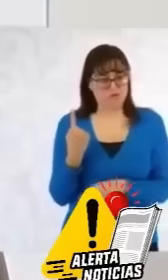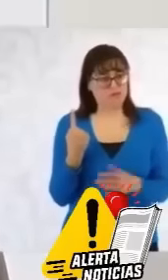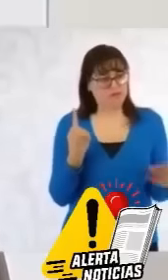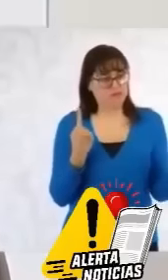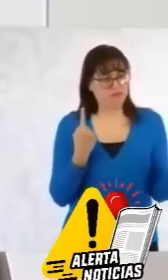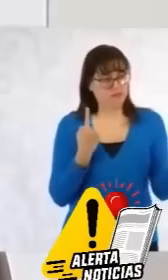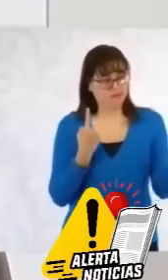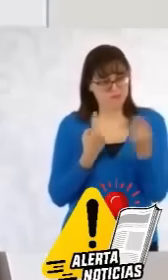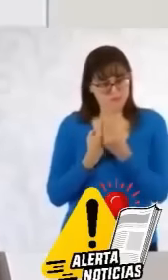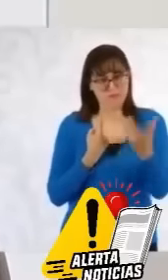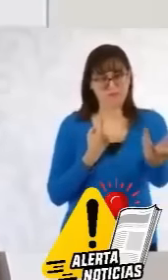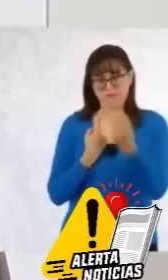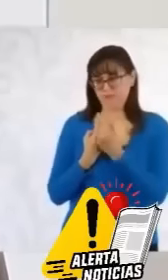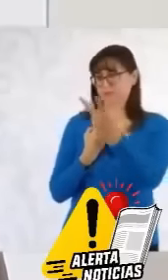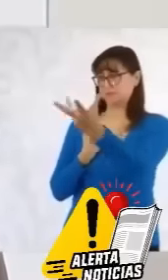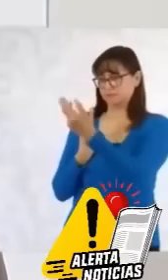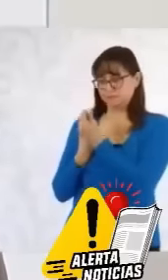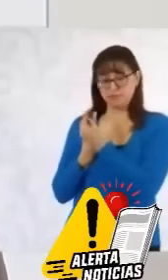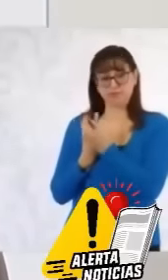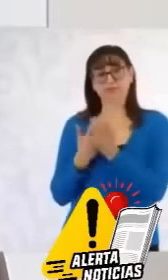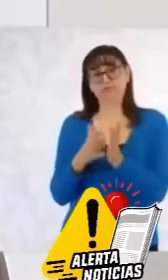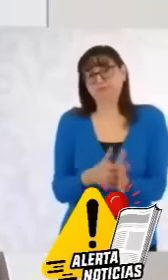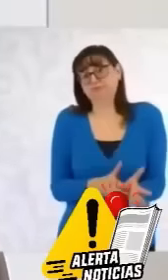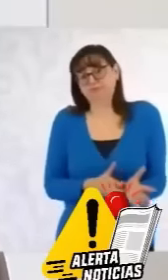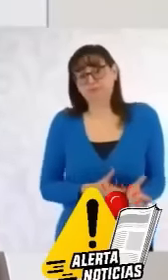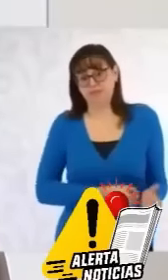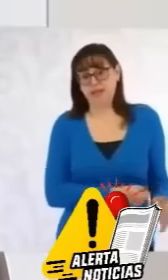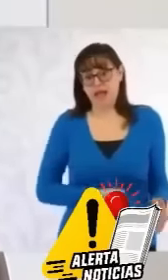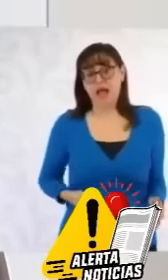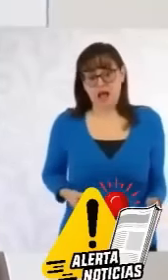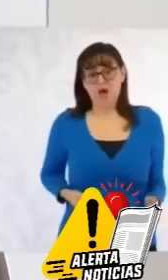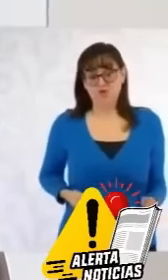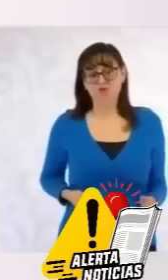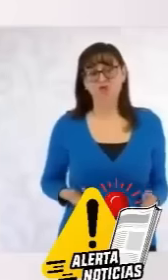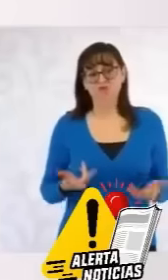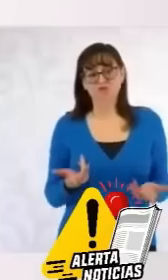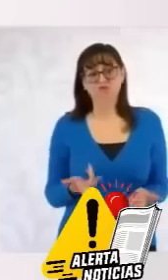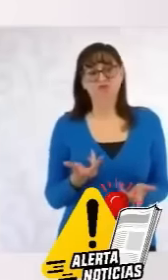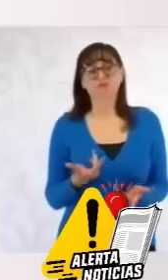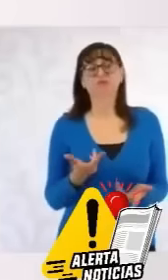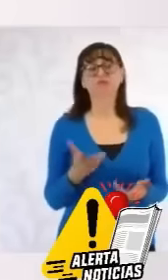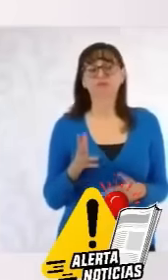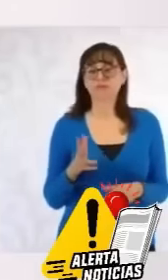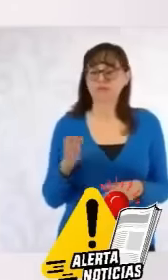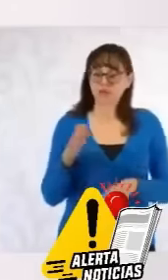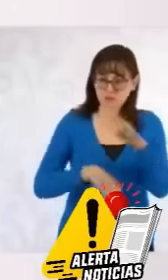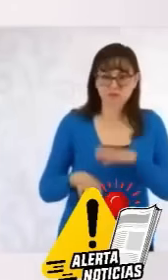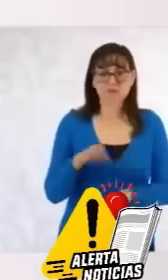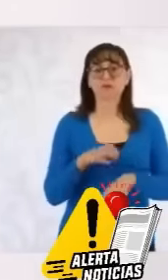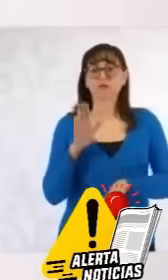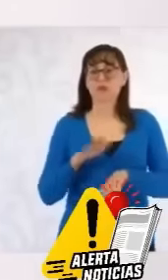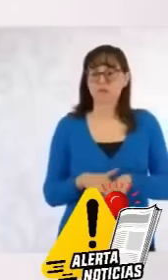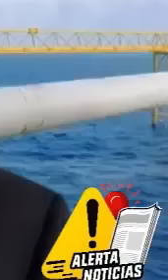anunciaron el nuevo plan de austeridad de Pemex, en donde se busca que la empresa logre un ahorro de millones de